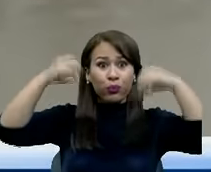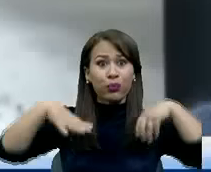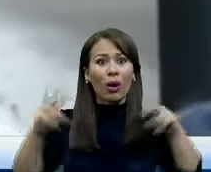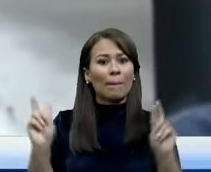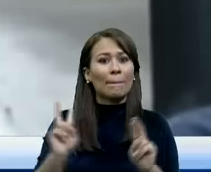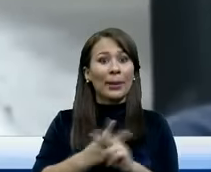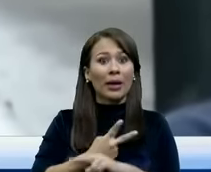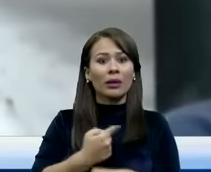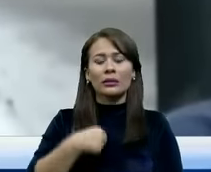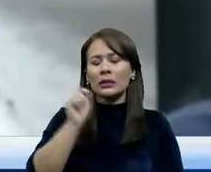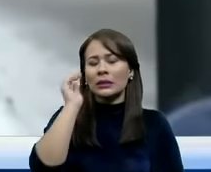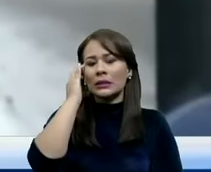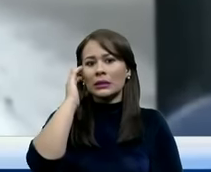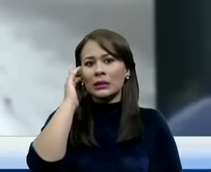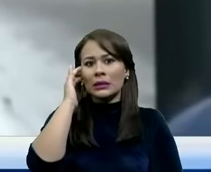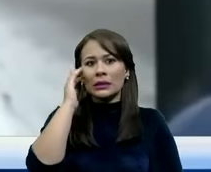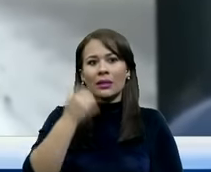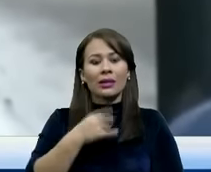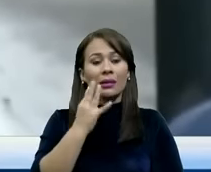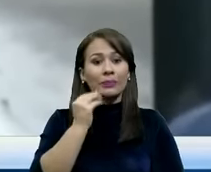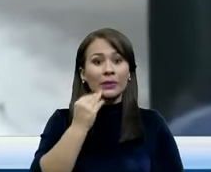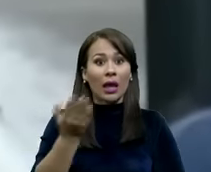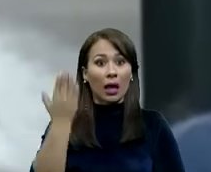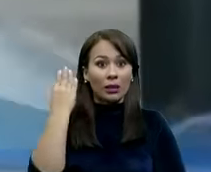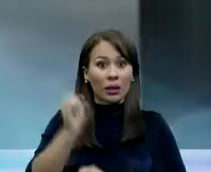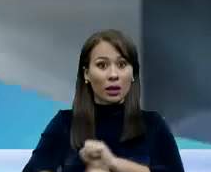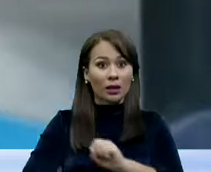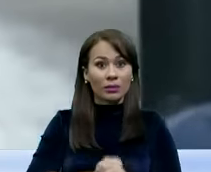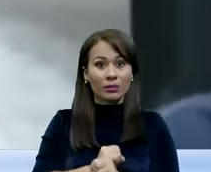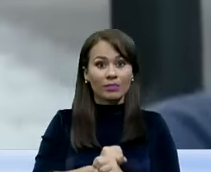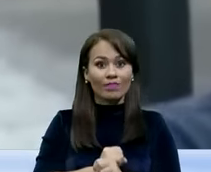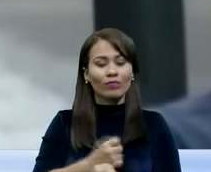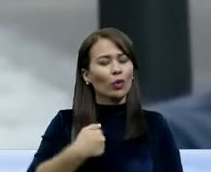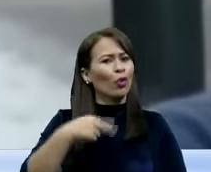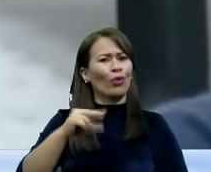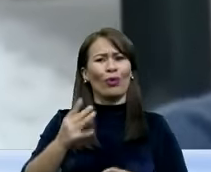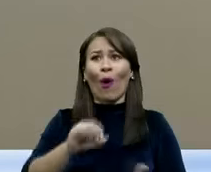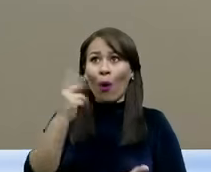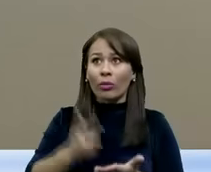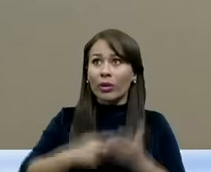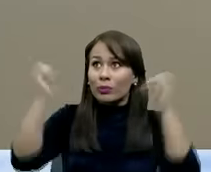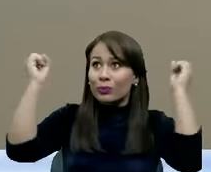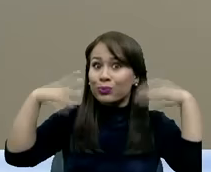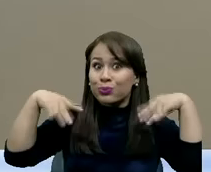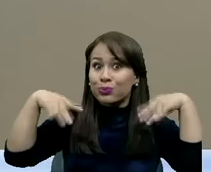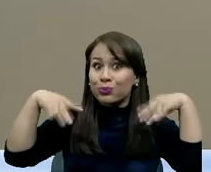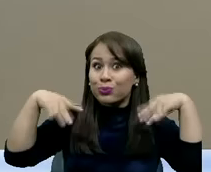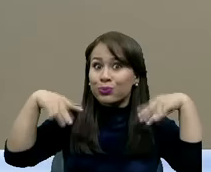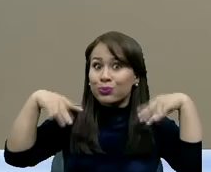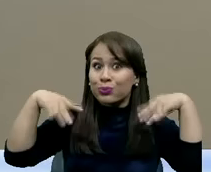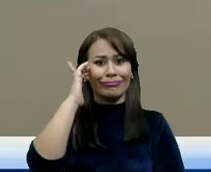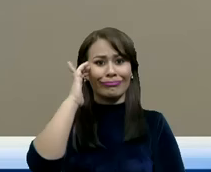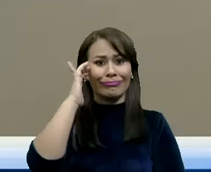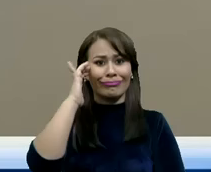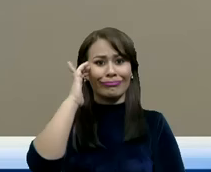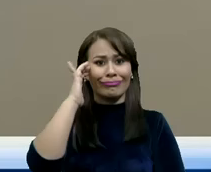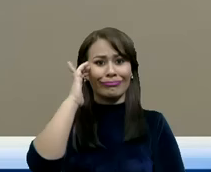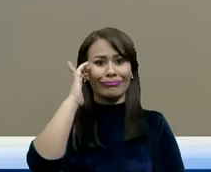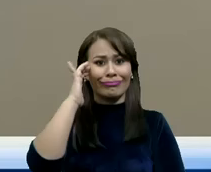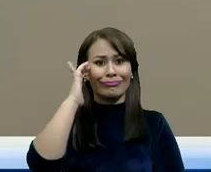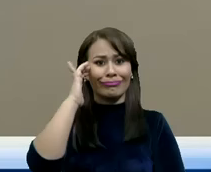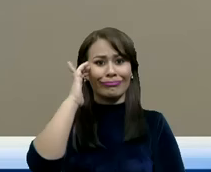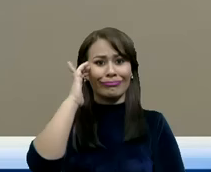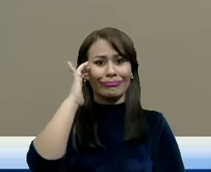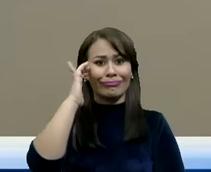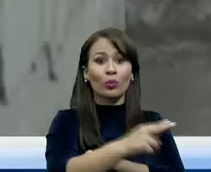peor. Preocupado porque ya tenemos una experiencia del año pasado y no quisiéramos volverla a repetir. El mismo panorama se podía observar en los sectores